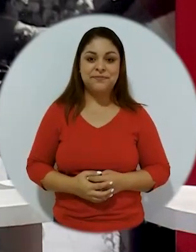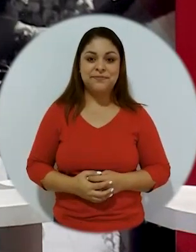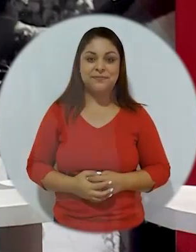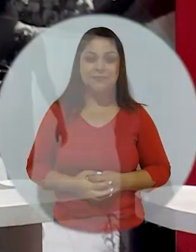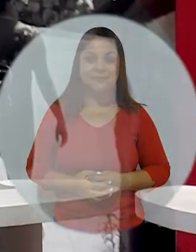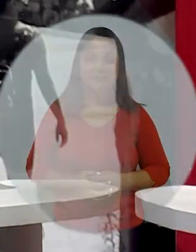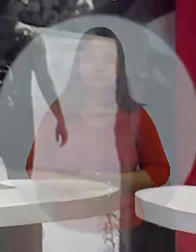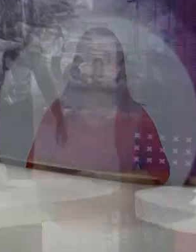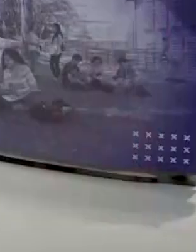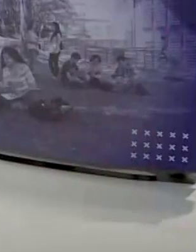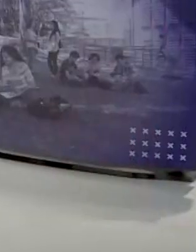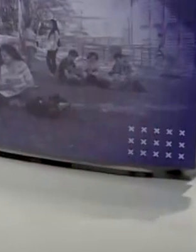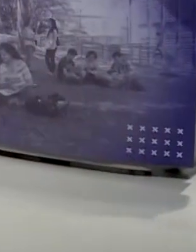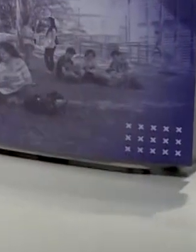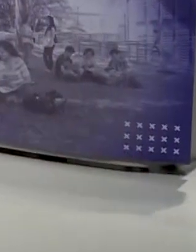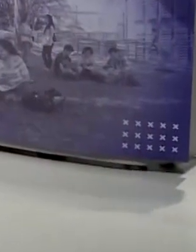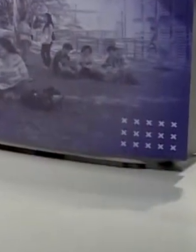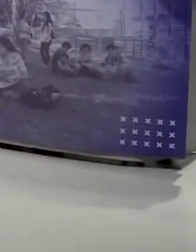regresamos.